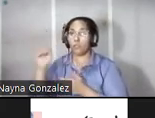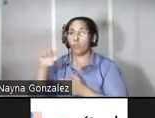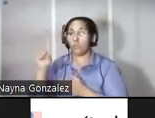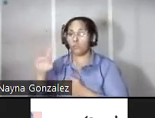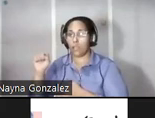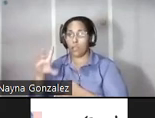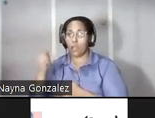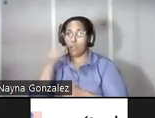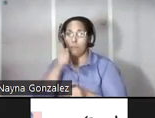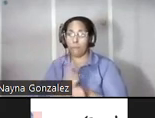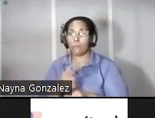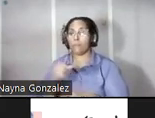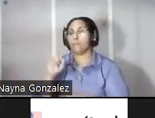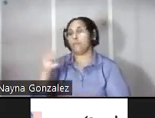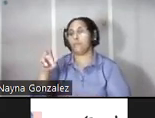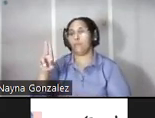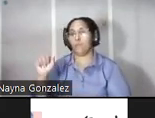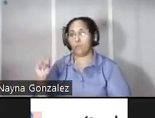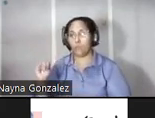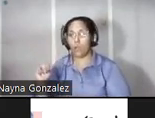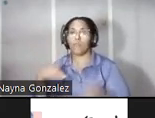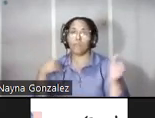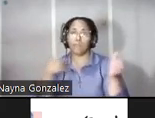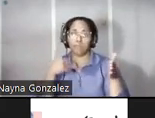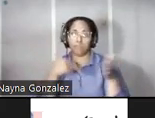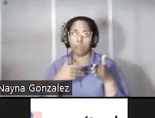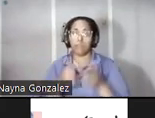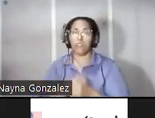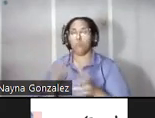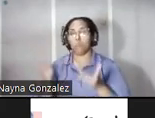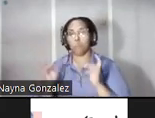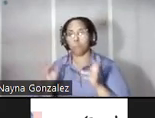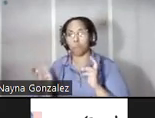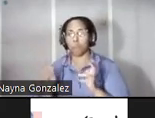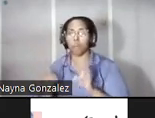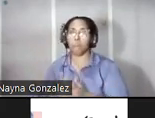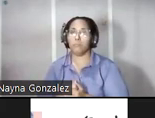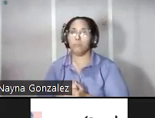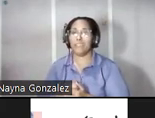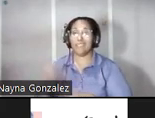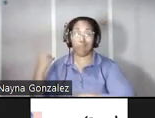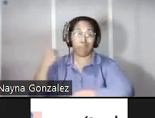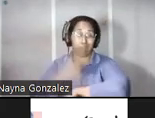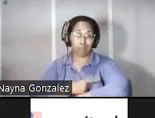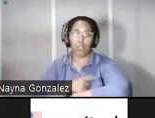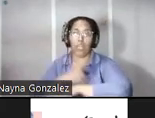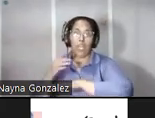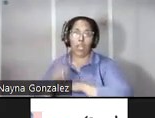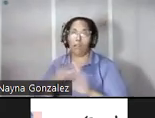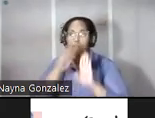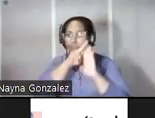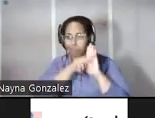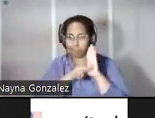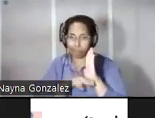de Juan, Carlos Acosta y Margara Lugo, que eran vecinos. Al parecer, y ya que ese mismo día fue el entierro, o sea, el otro